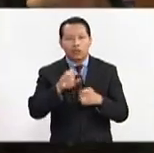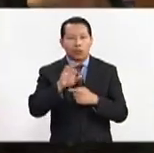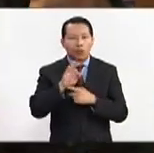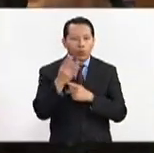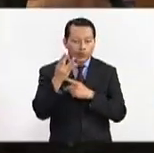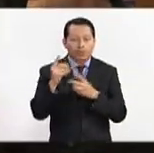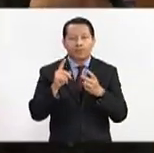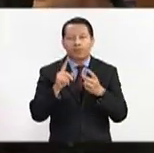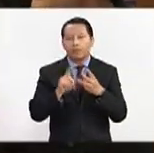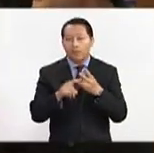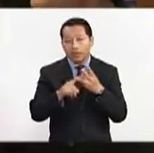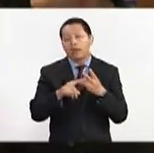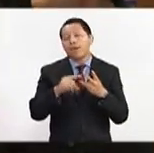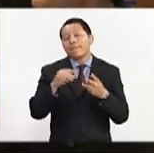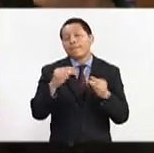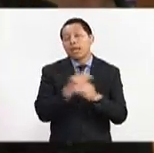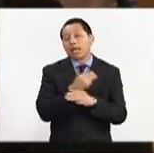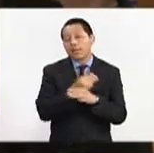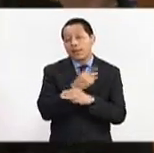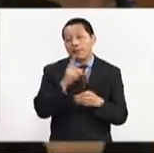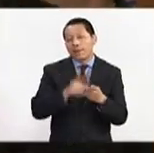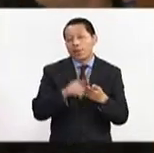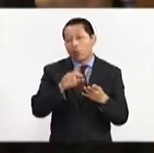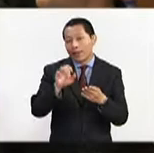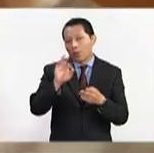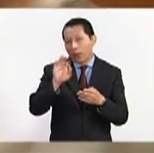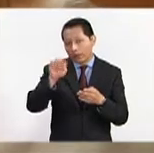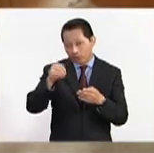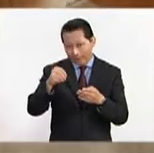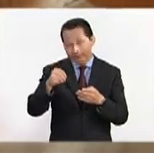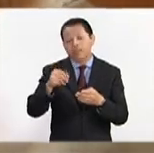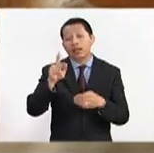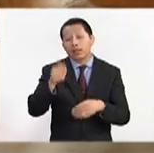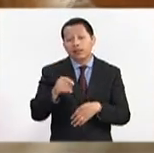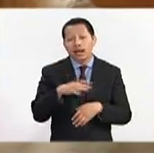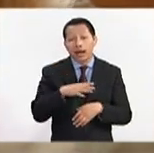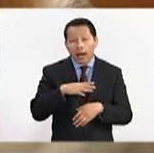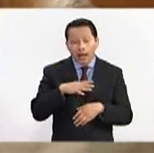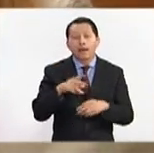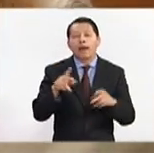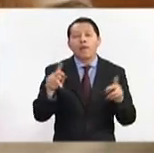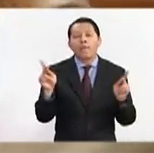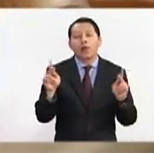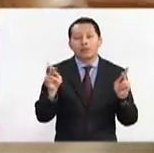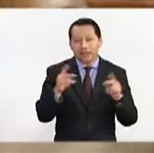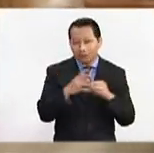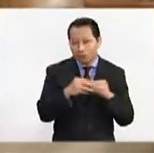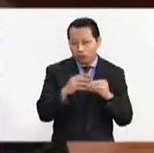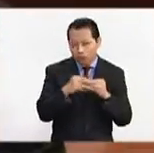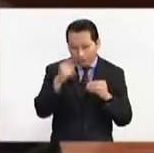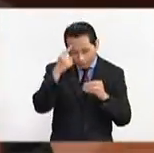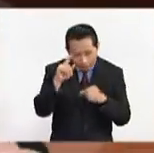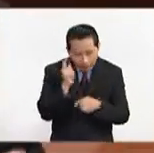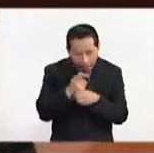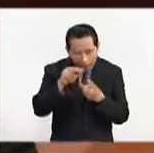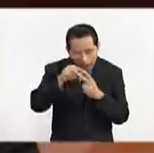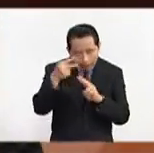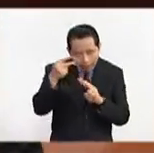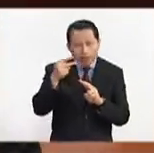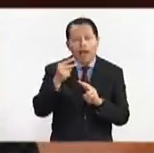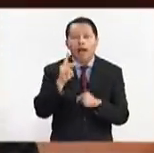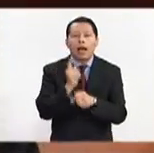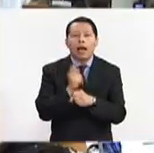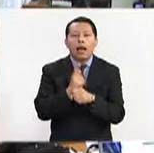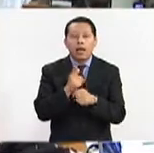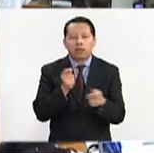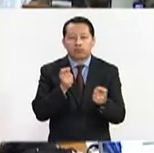Young, oriundo de Miami, nacido en 1949, utilizaron moscas de la fruta para aislar un gen que controla el ritmo